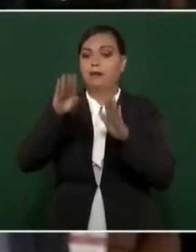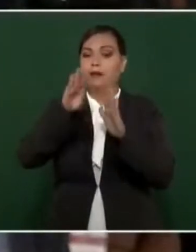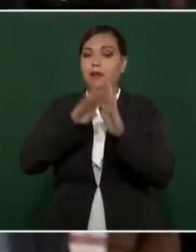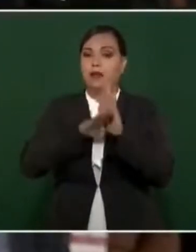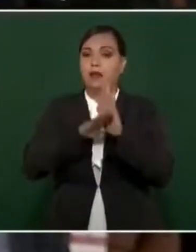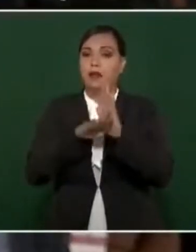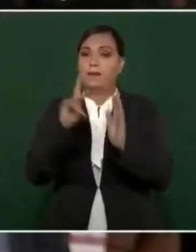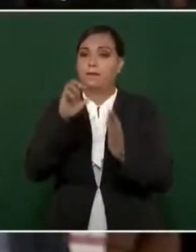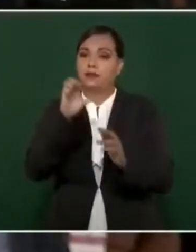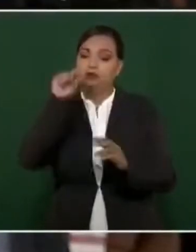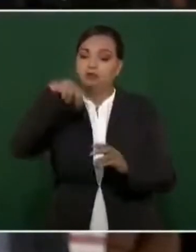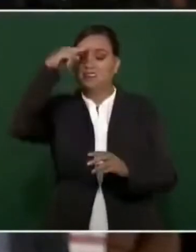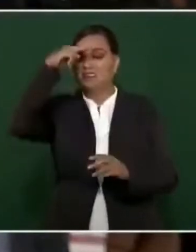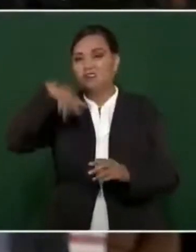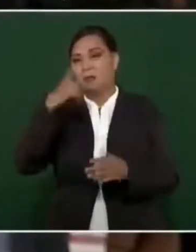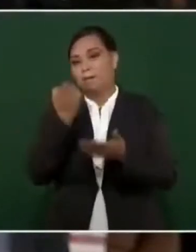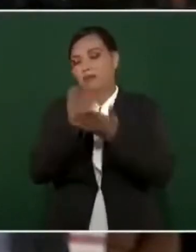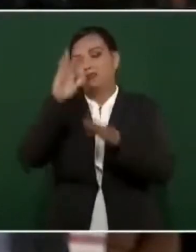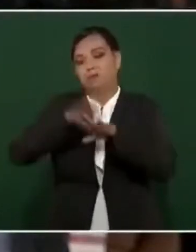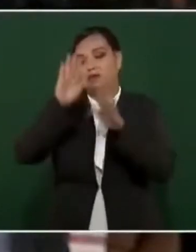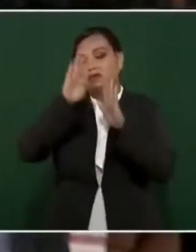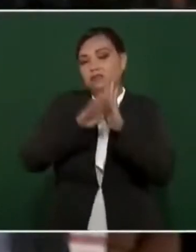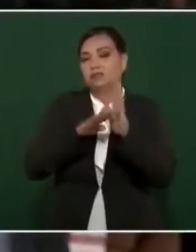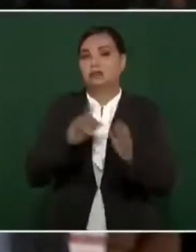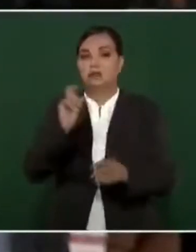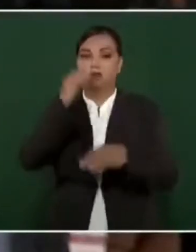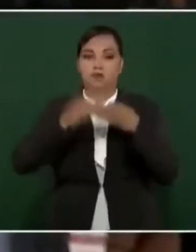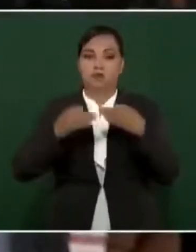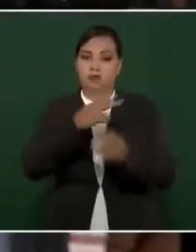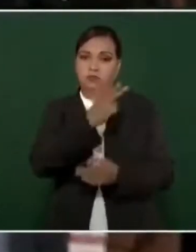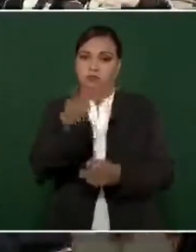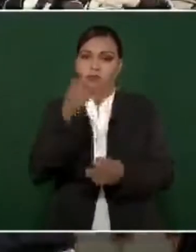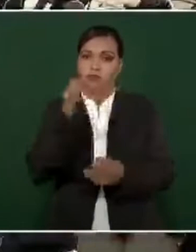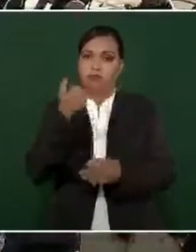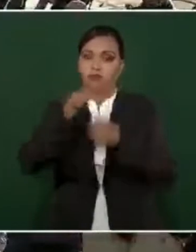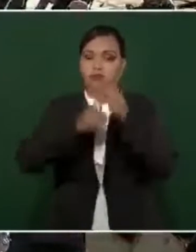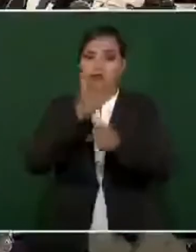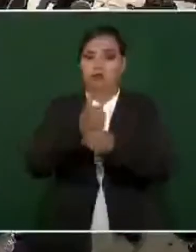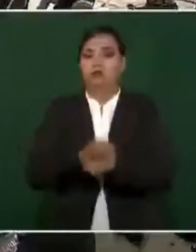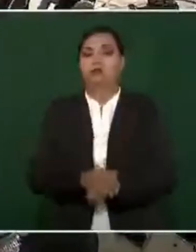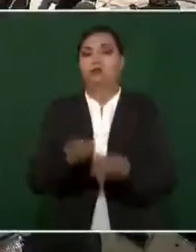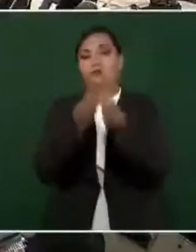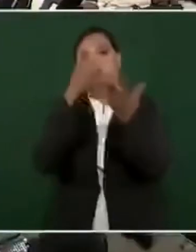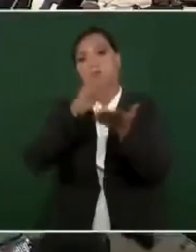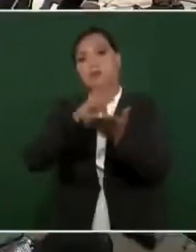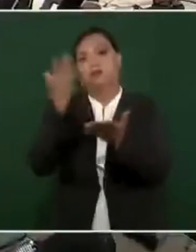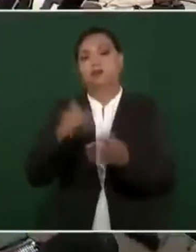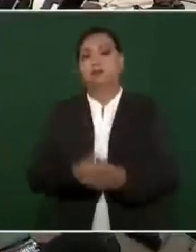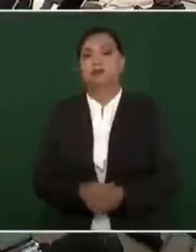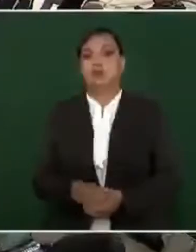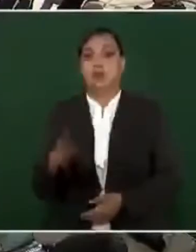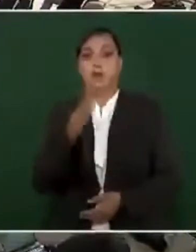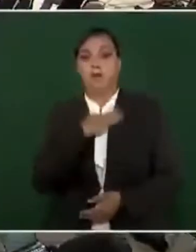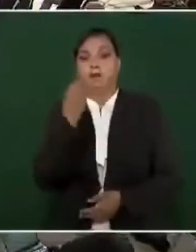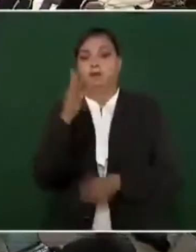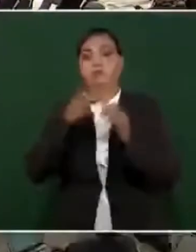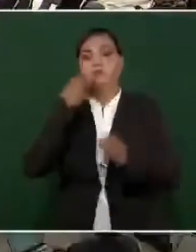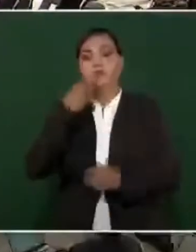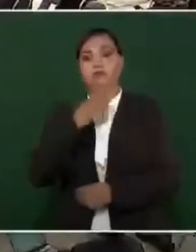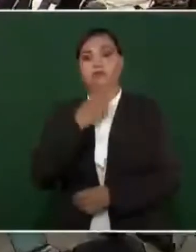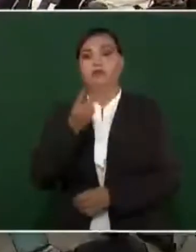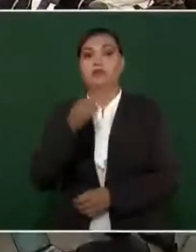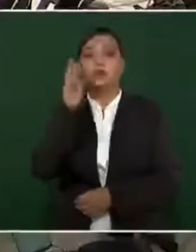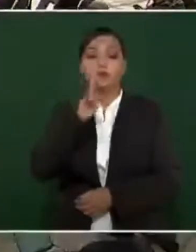sexenio. Sí, Muchas gracias, señor presidente. Muy buenas las tres preguntas. Mira, se acaba de